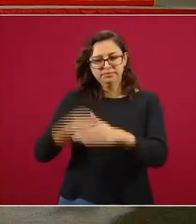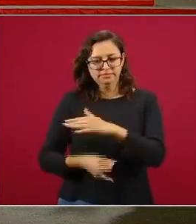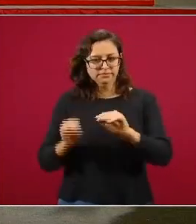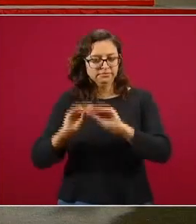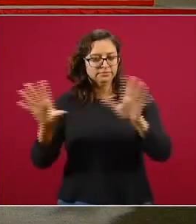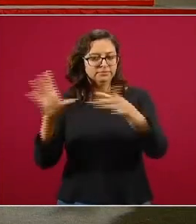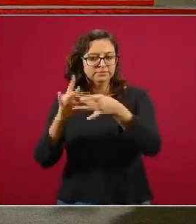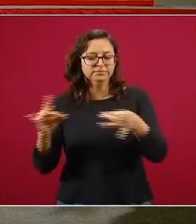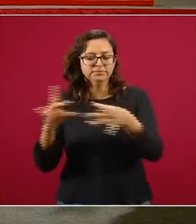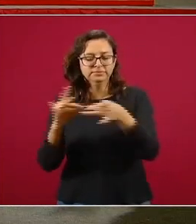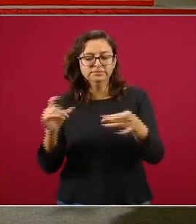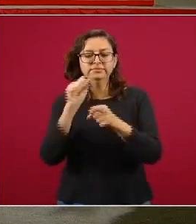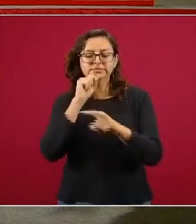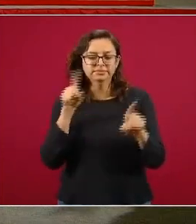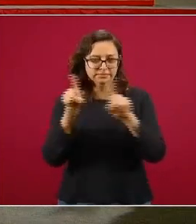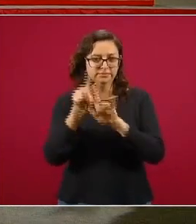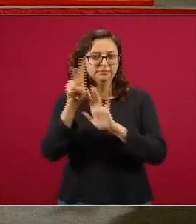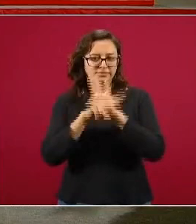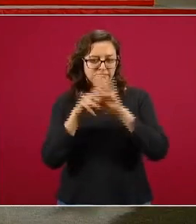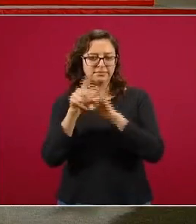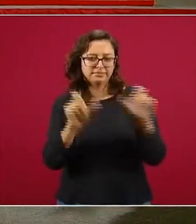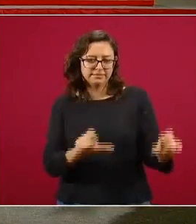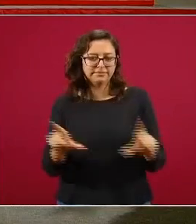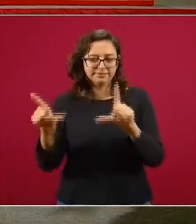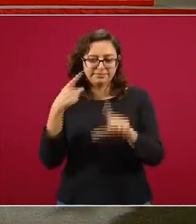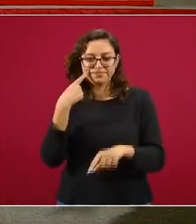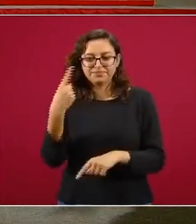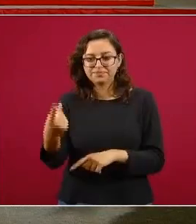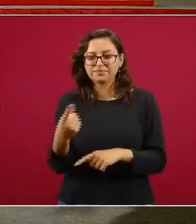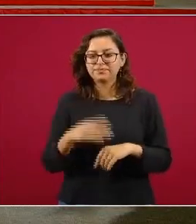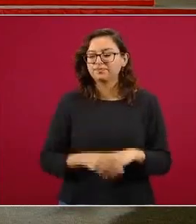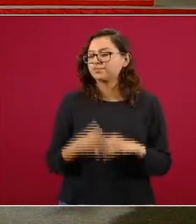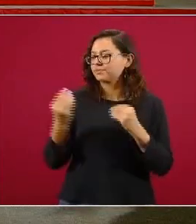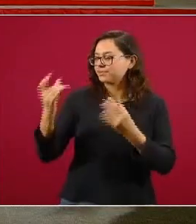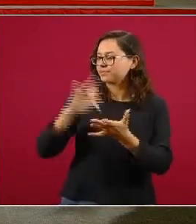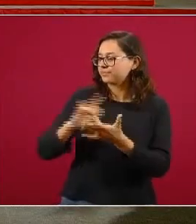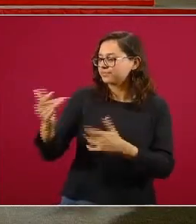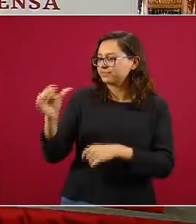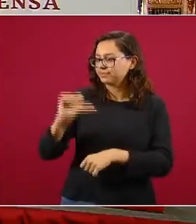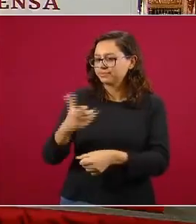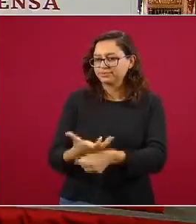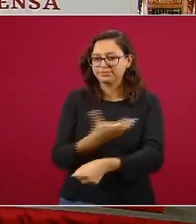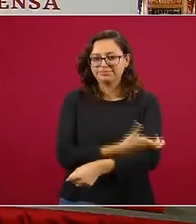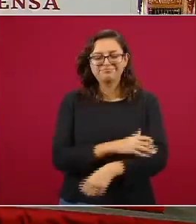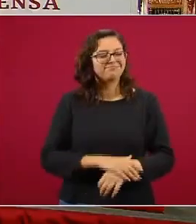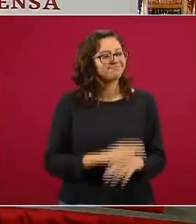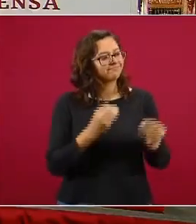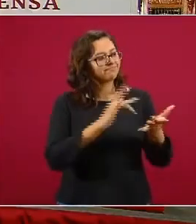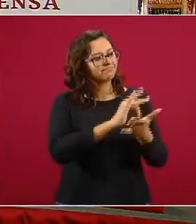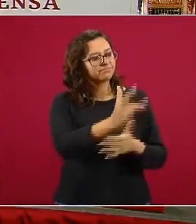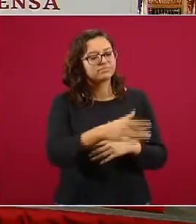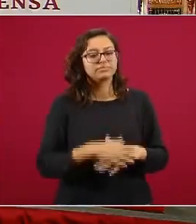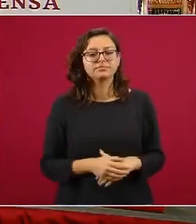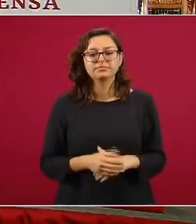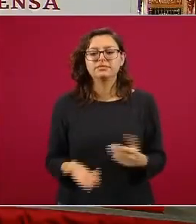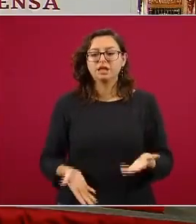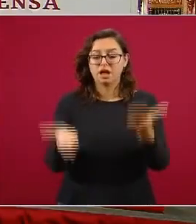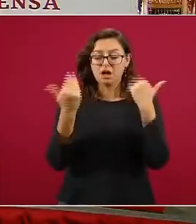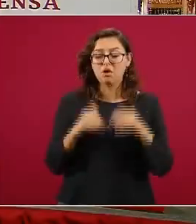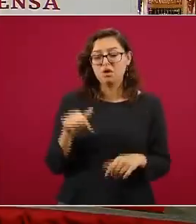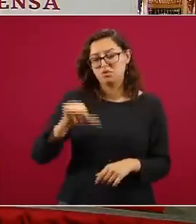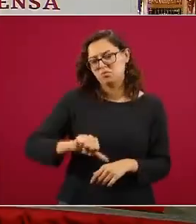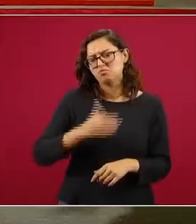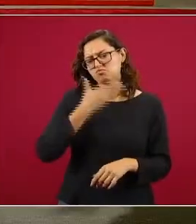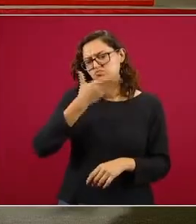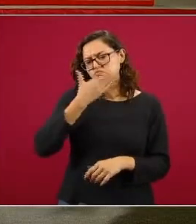veremos también un video alusivo a estas intervenciones. Guillermo, muchas gracias por acompañarnos. Muy bien. Muchísimas gracias. Paso entonces a presentar el